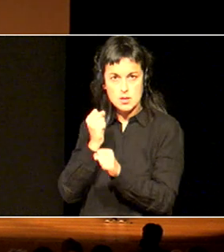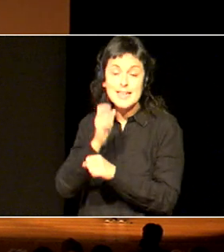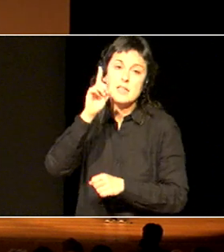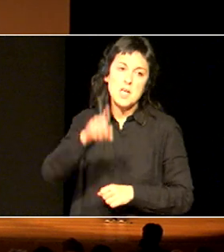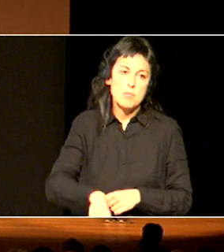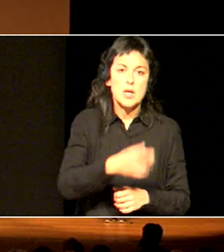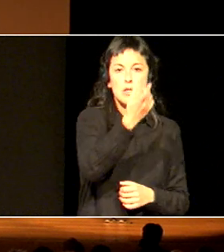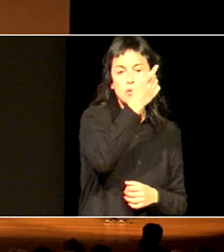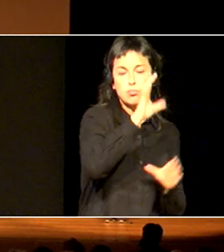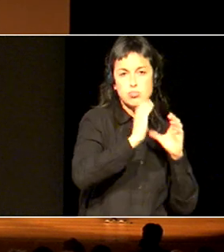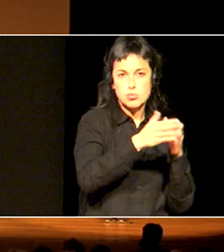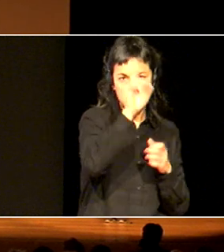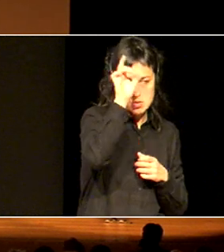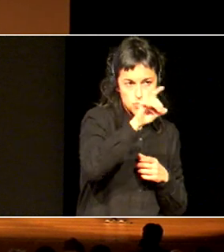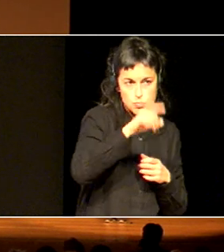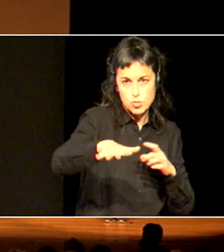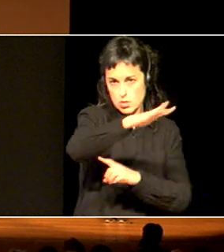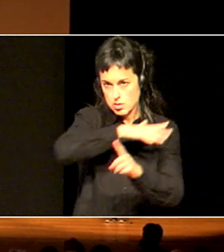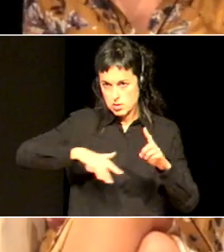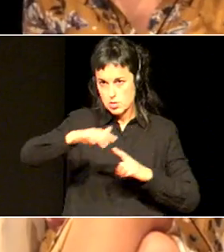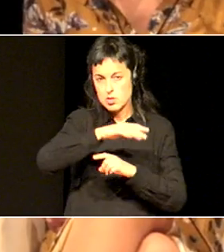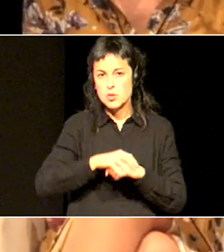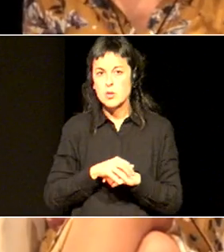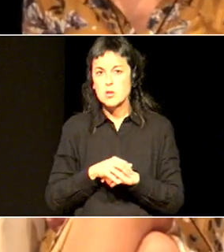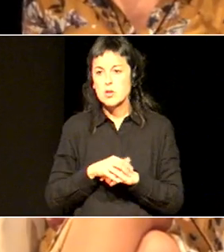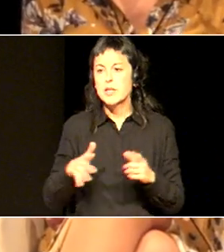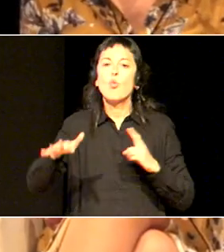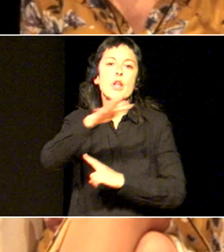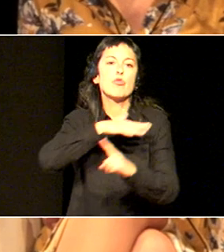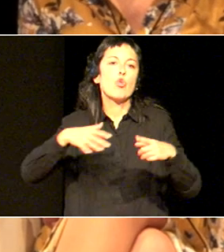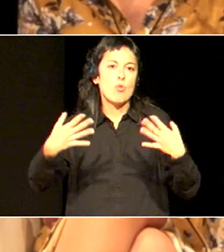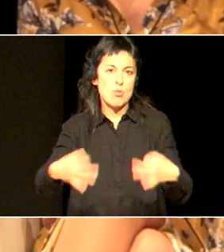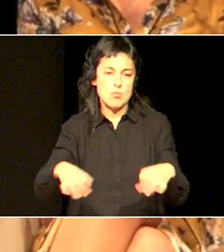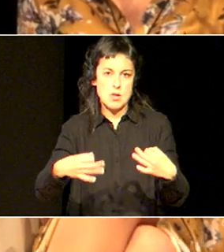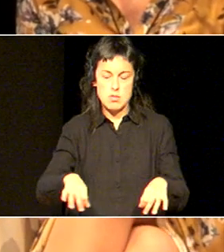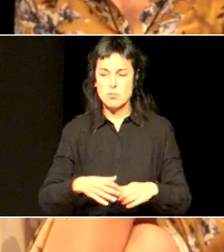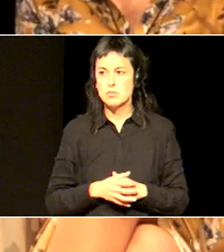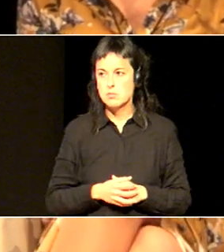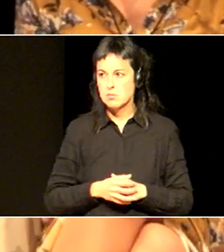irakasleekin eta entorno inguruan. Entorno normalizatu baten inguruan.